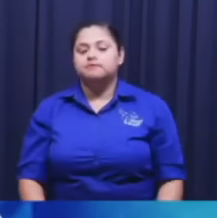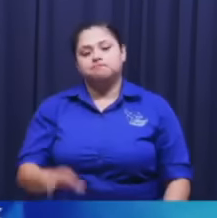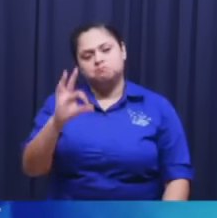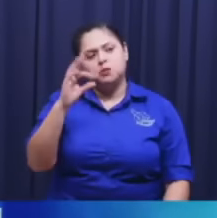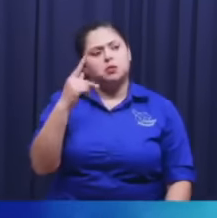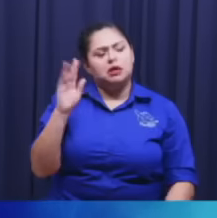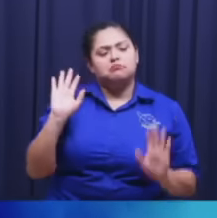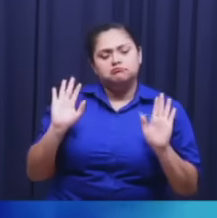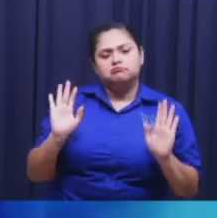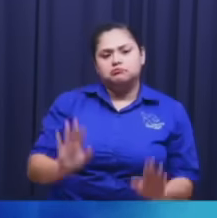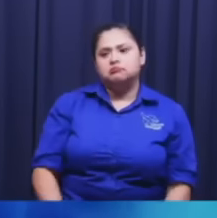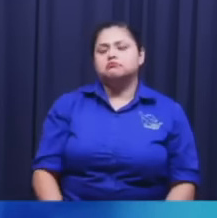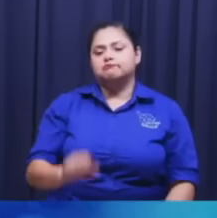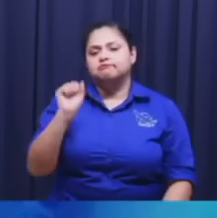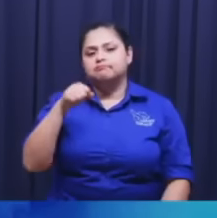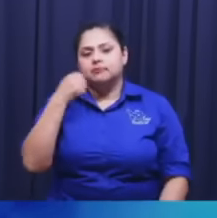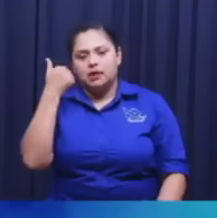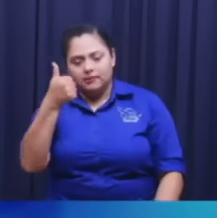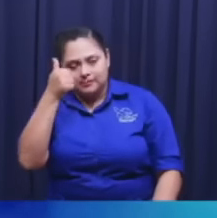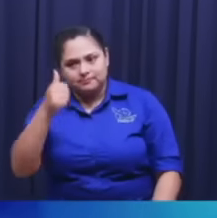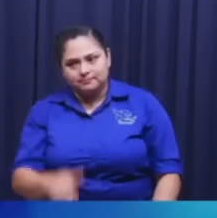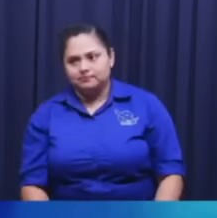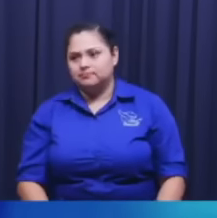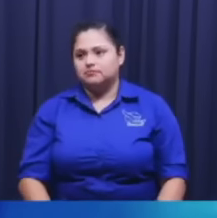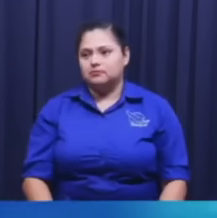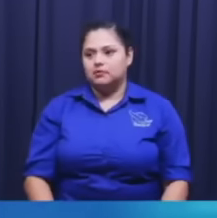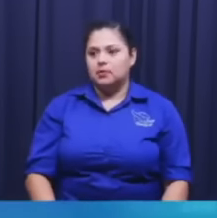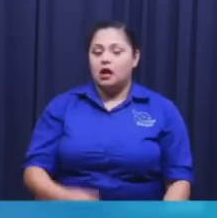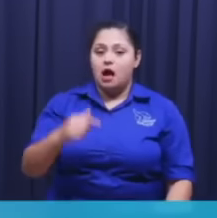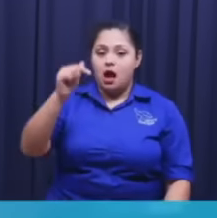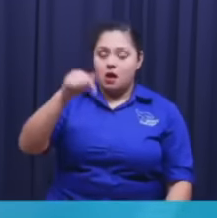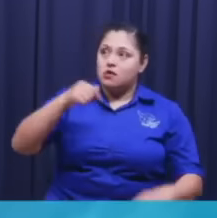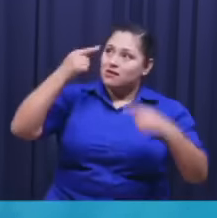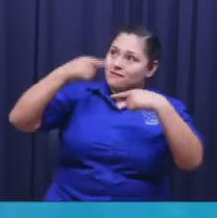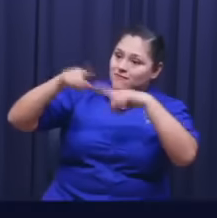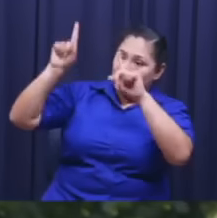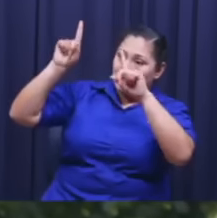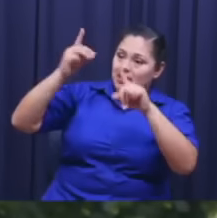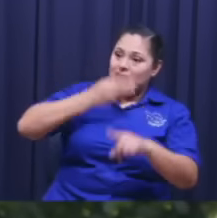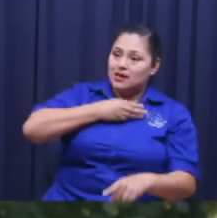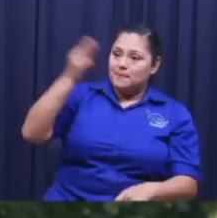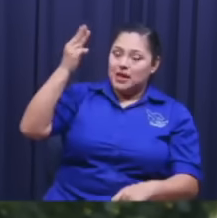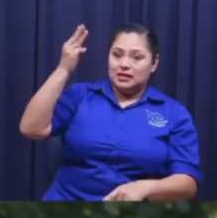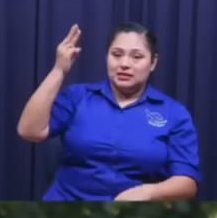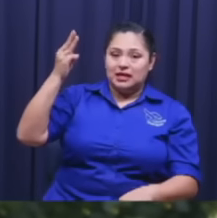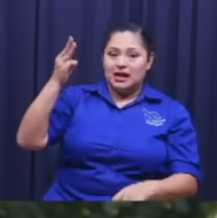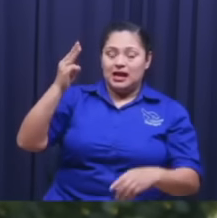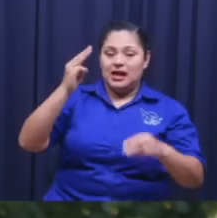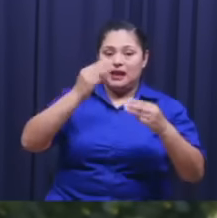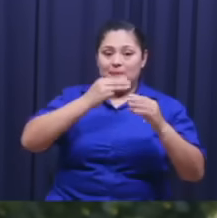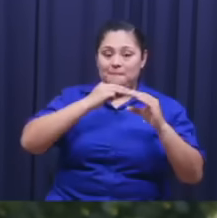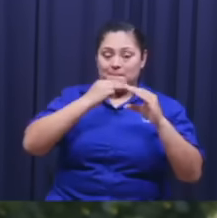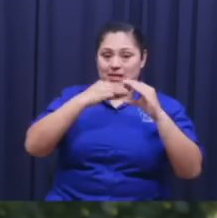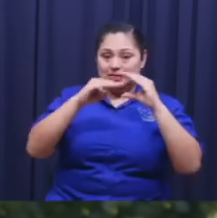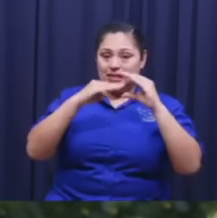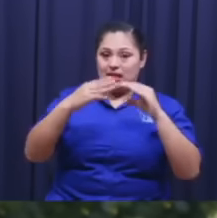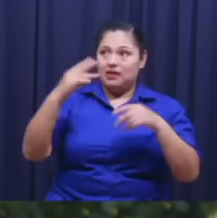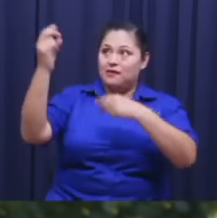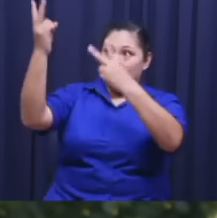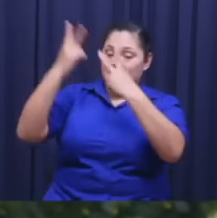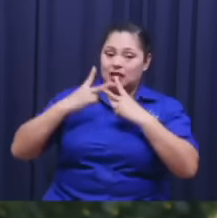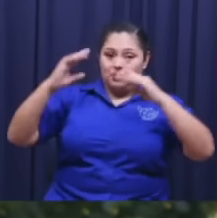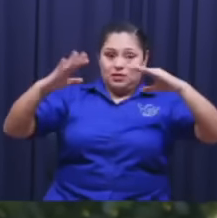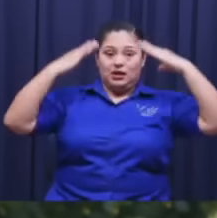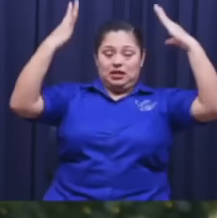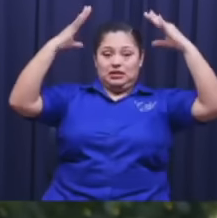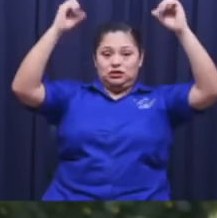Ok, está bien. Ve ahora y dio el mensaje: viene grande lluvia. Vuelve a